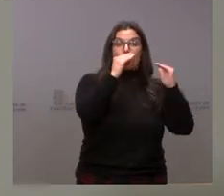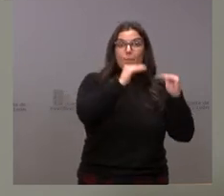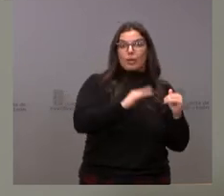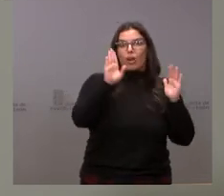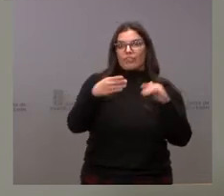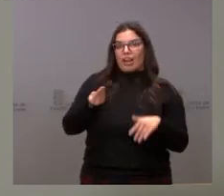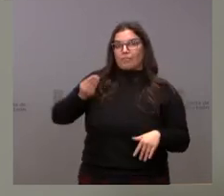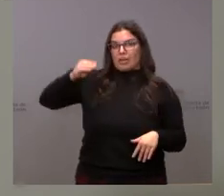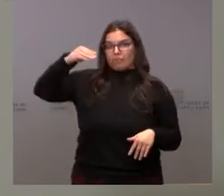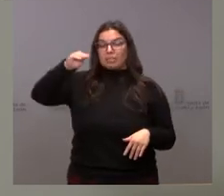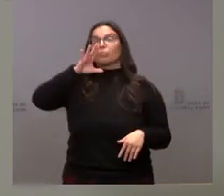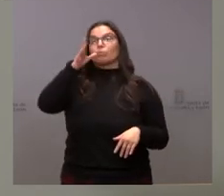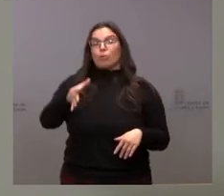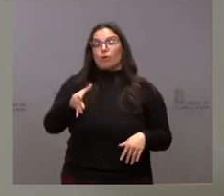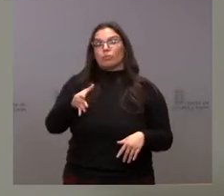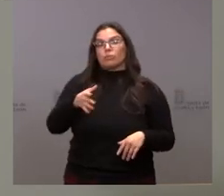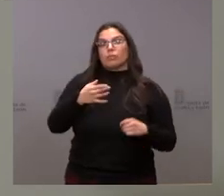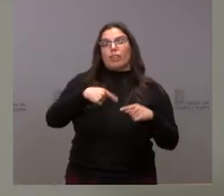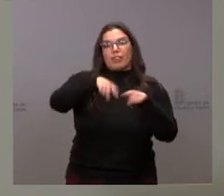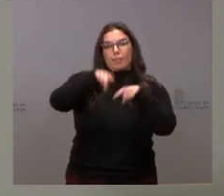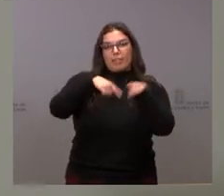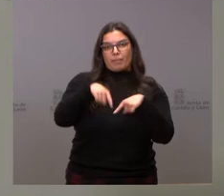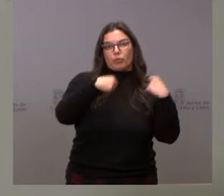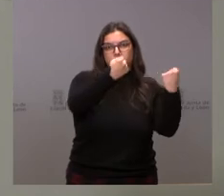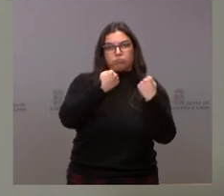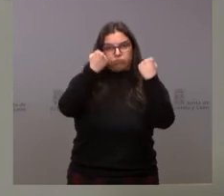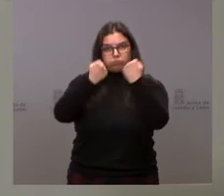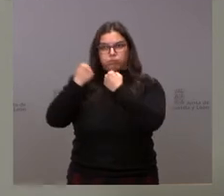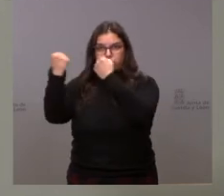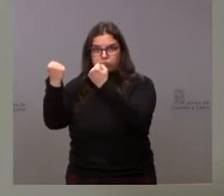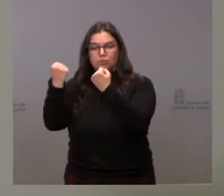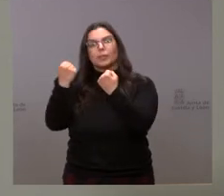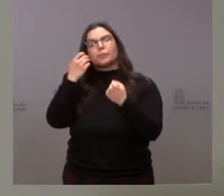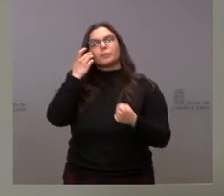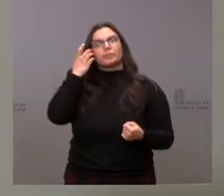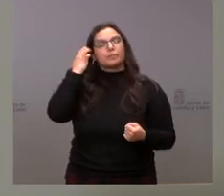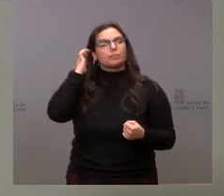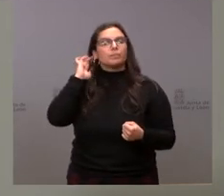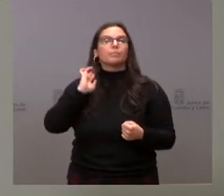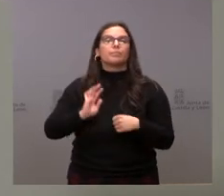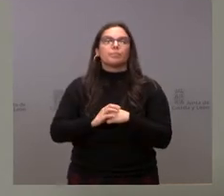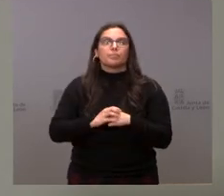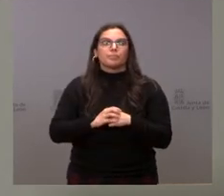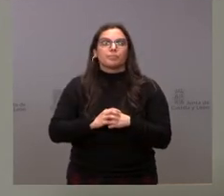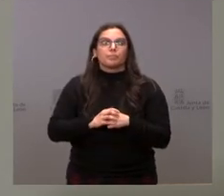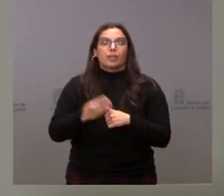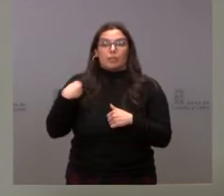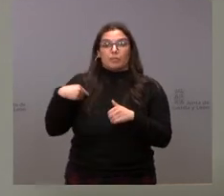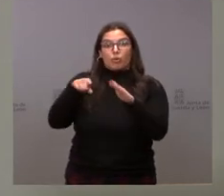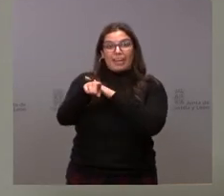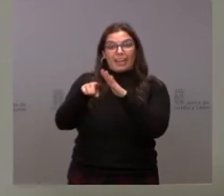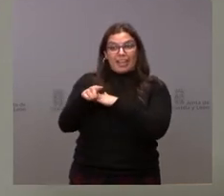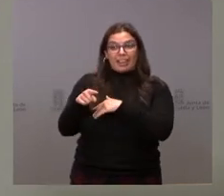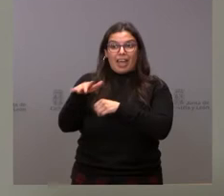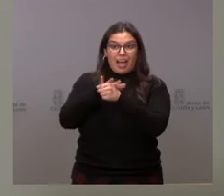a que al número de desplazamientos que hemos hecho se han hecho con otras unidades al medio rural y ha sido así he pedido desde las gerencias de